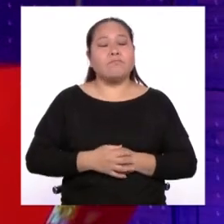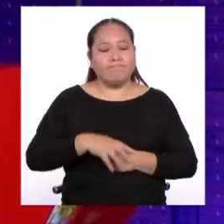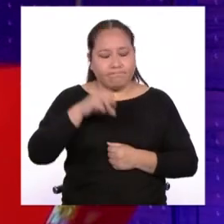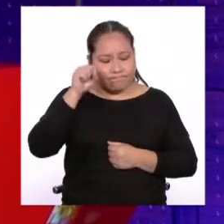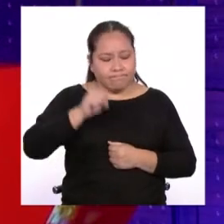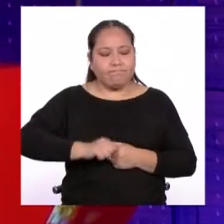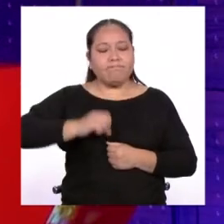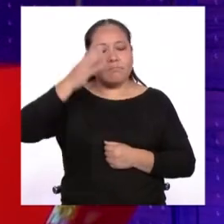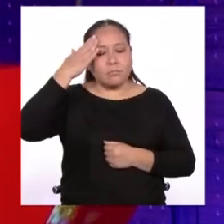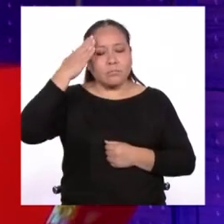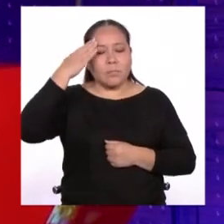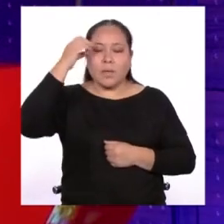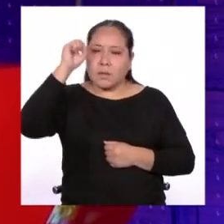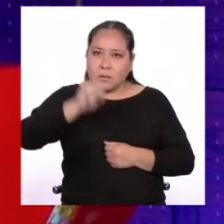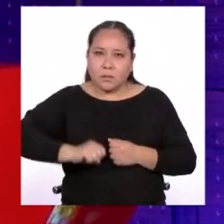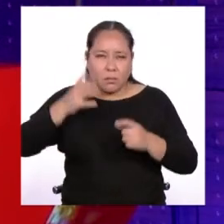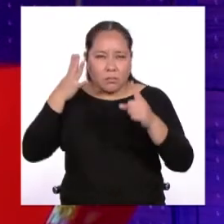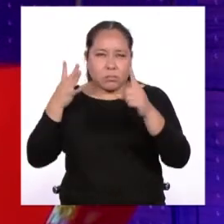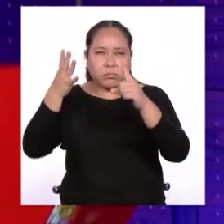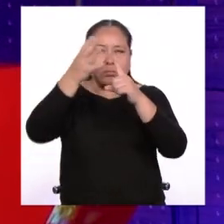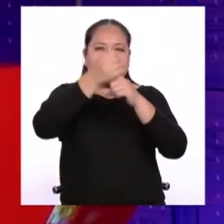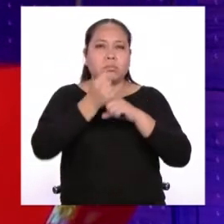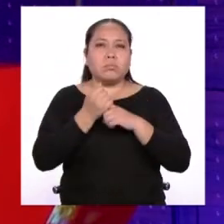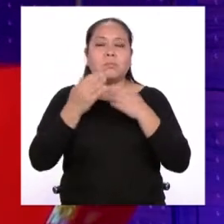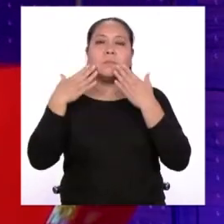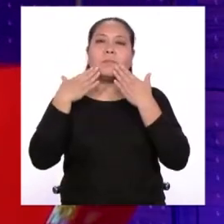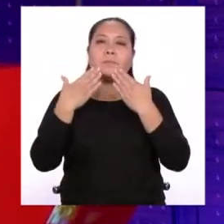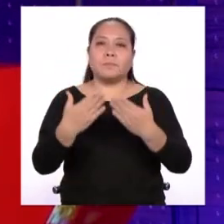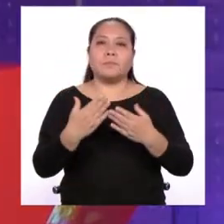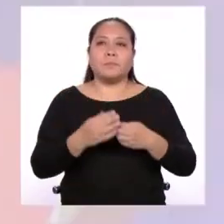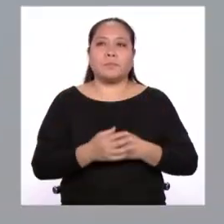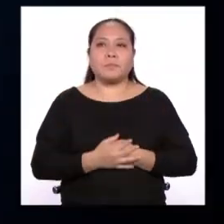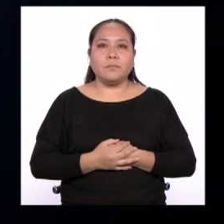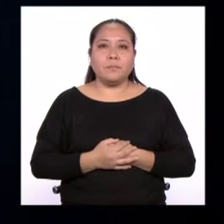seguro que lo lograremos. Muchas gracias.